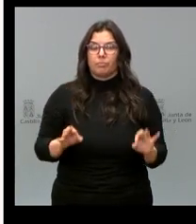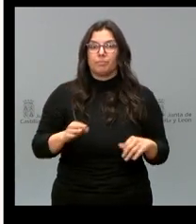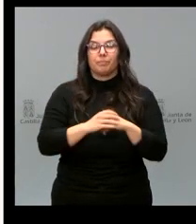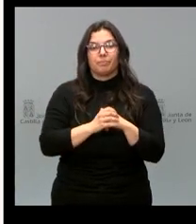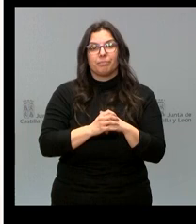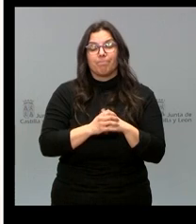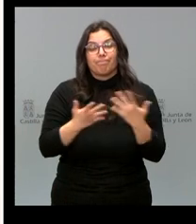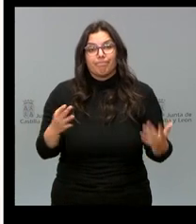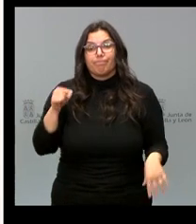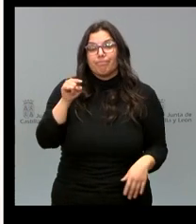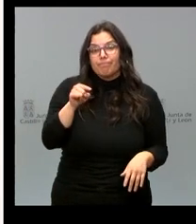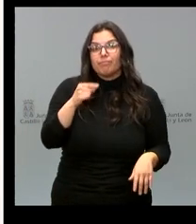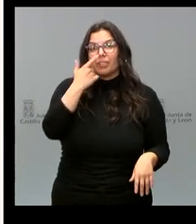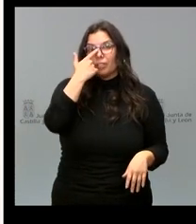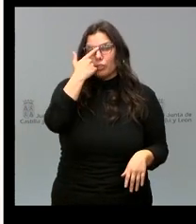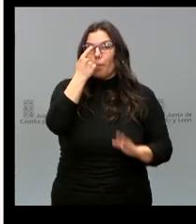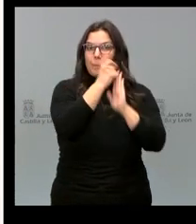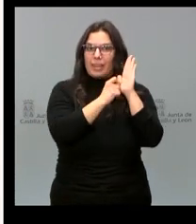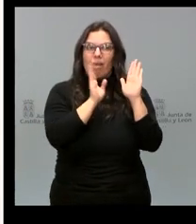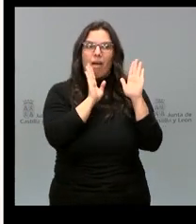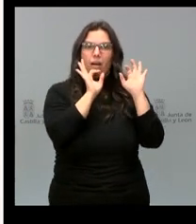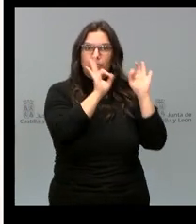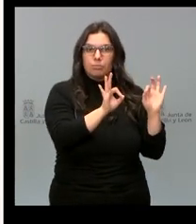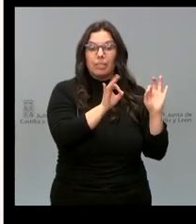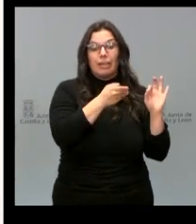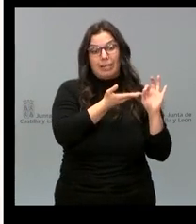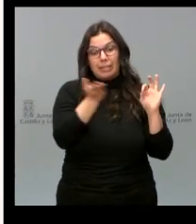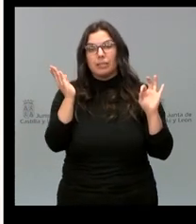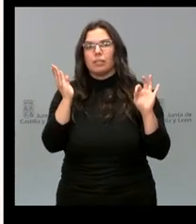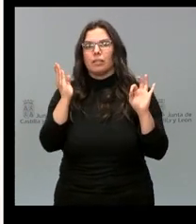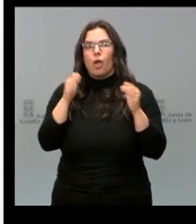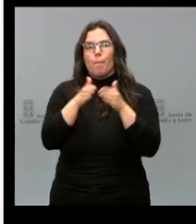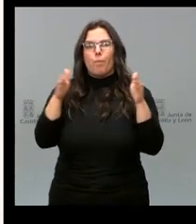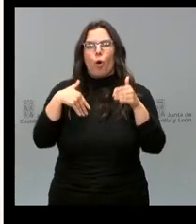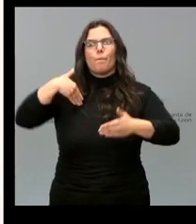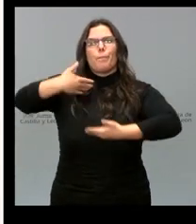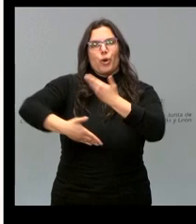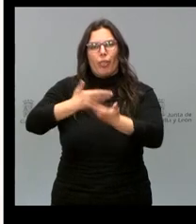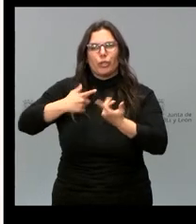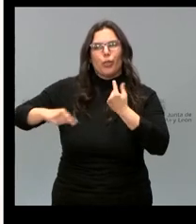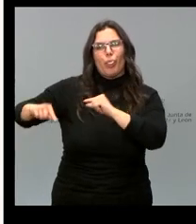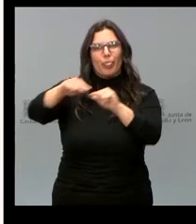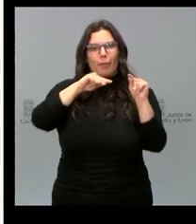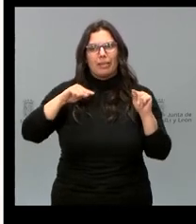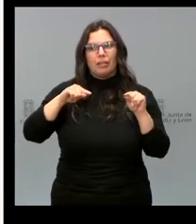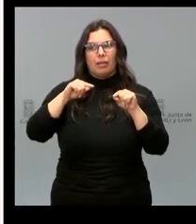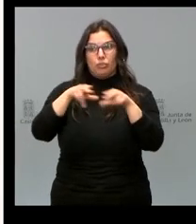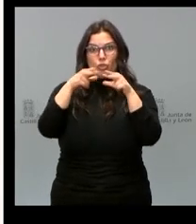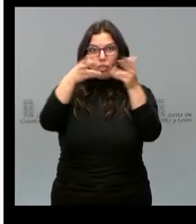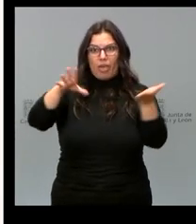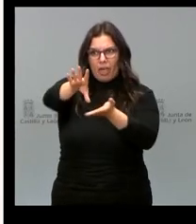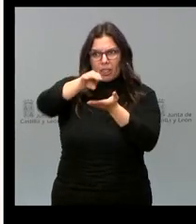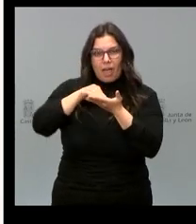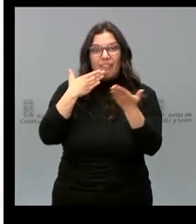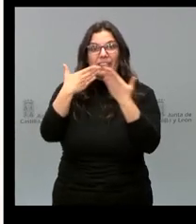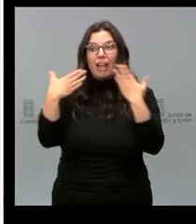es, más allá de las medidas puntuales, ese inicio de un proceso de debate en la sociedad, de diálogo